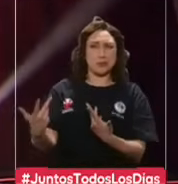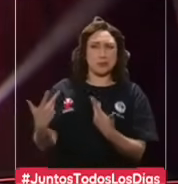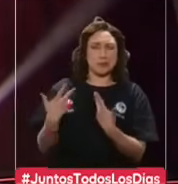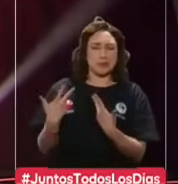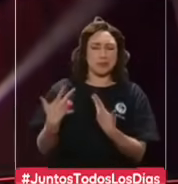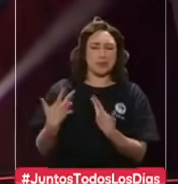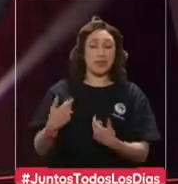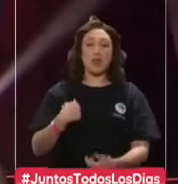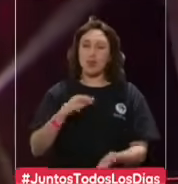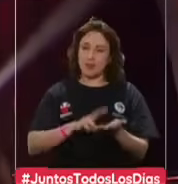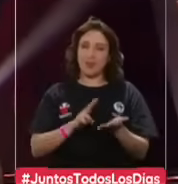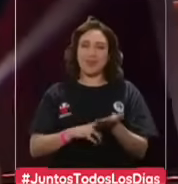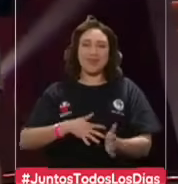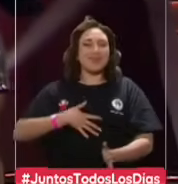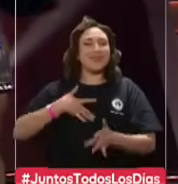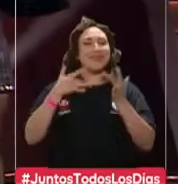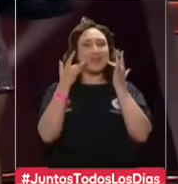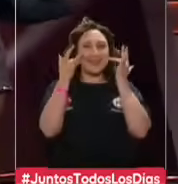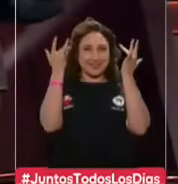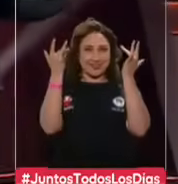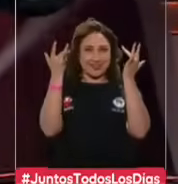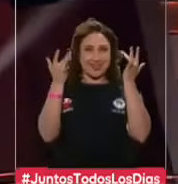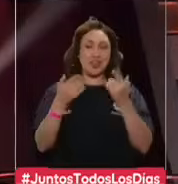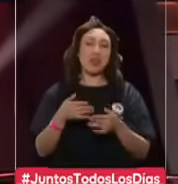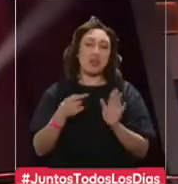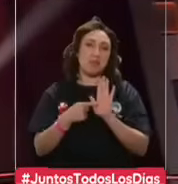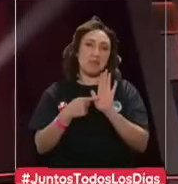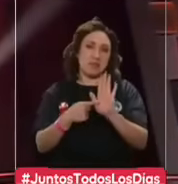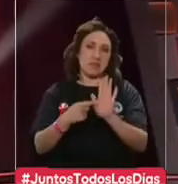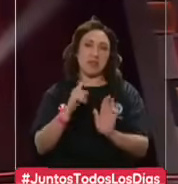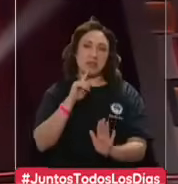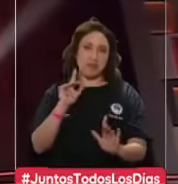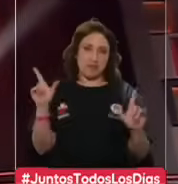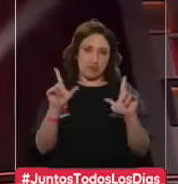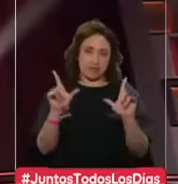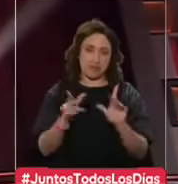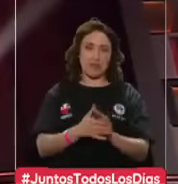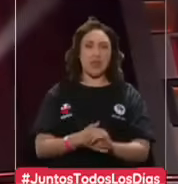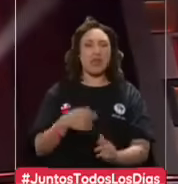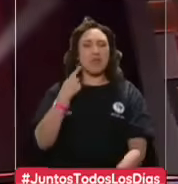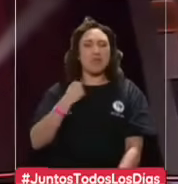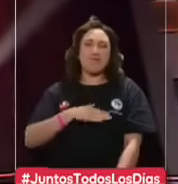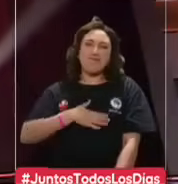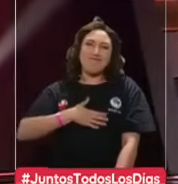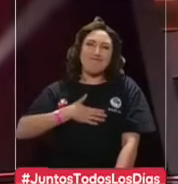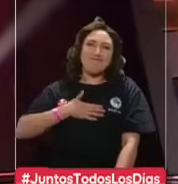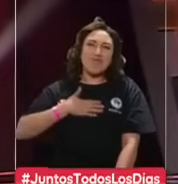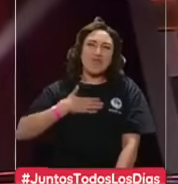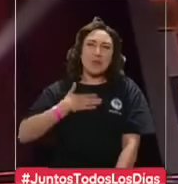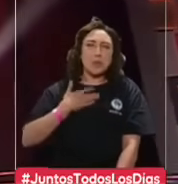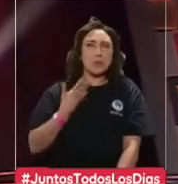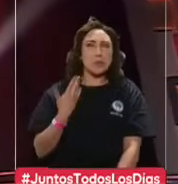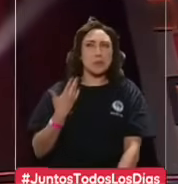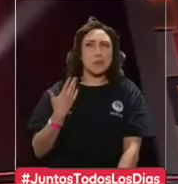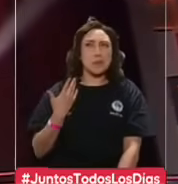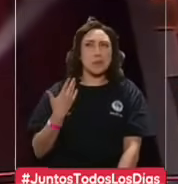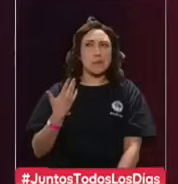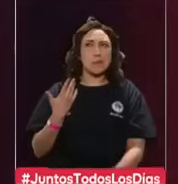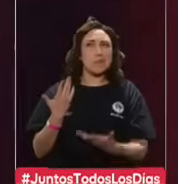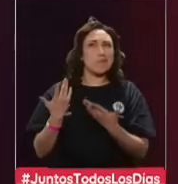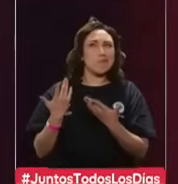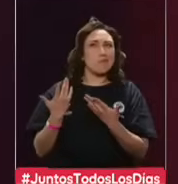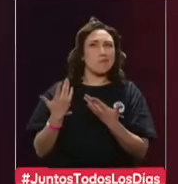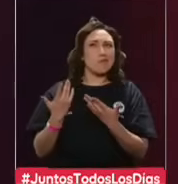feliz de haber aparecido en ese comercial, pero igual creo un poco, no sé. Igual me anduvieron cagando porque soy como la señora del